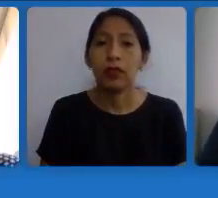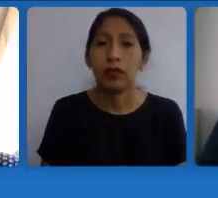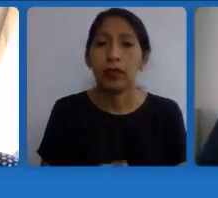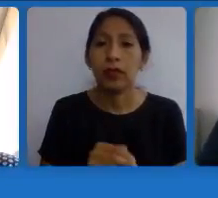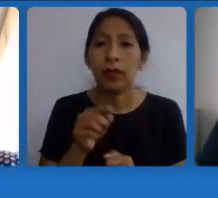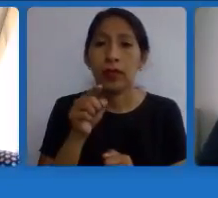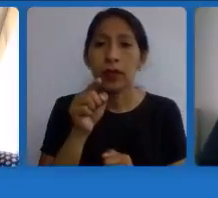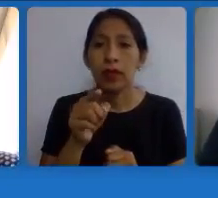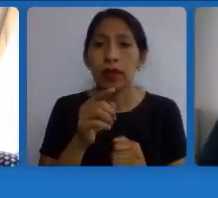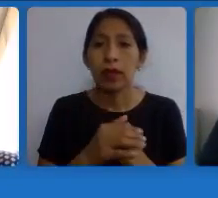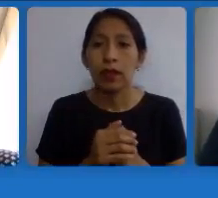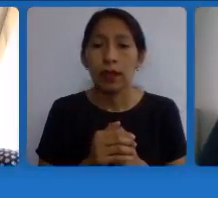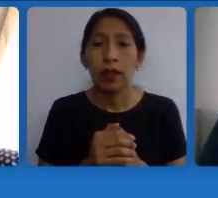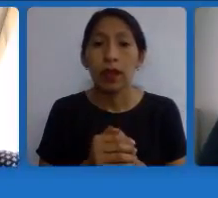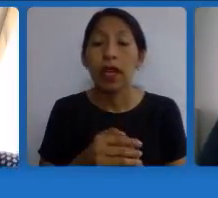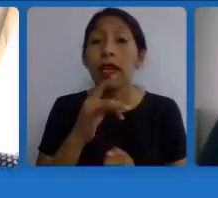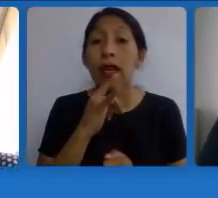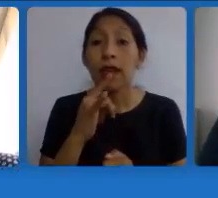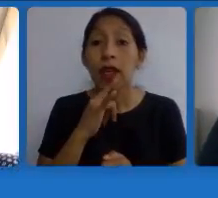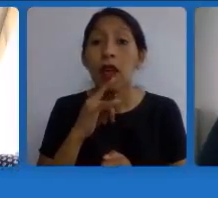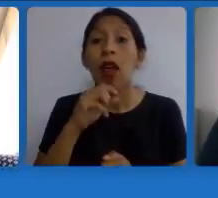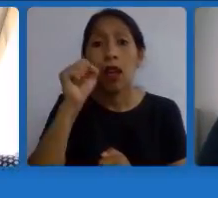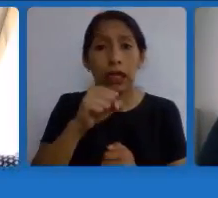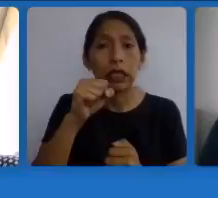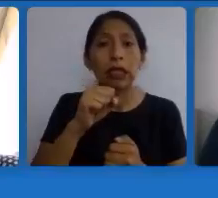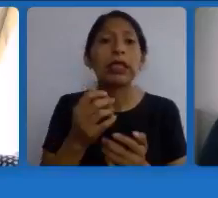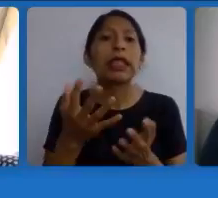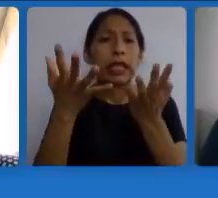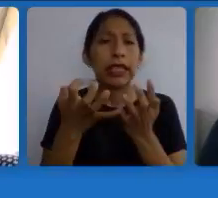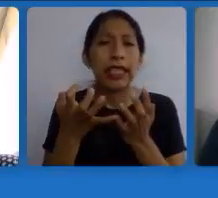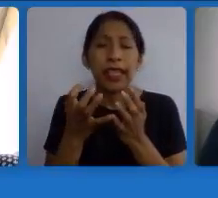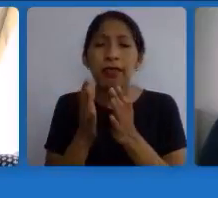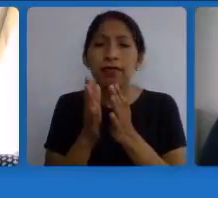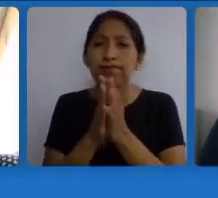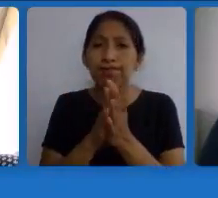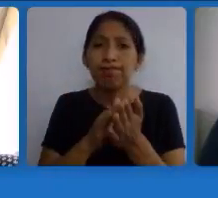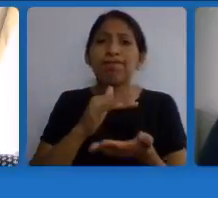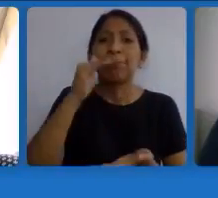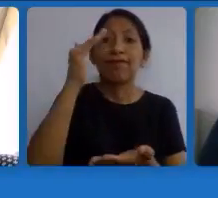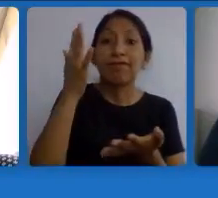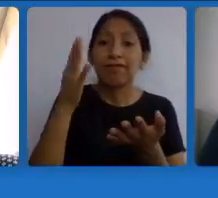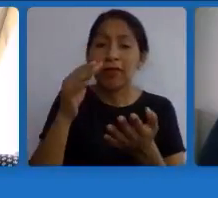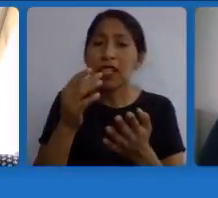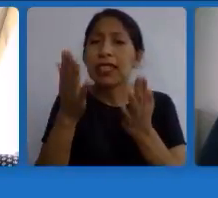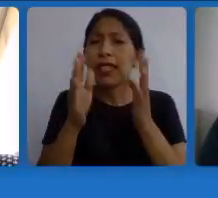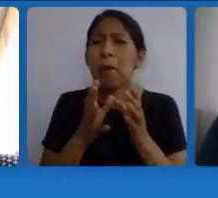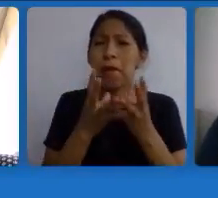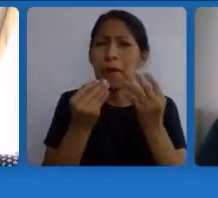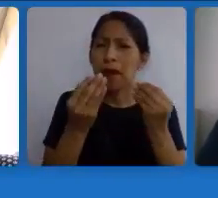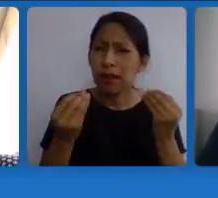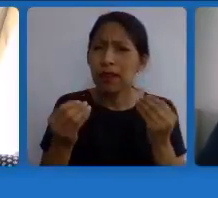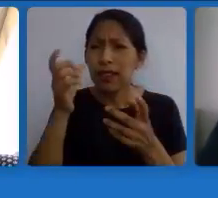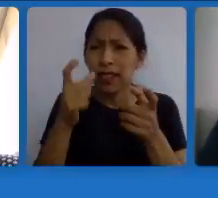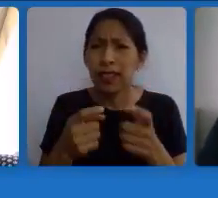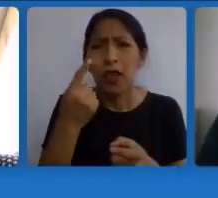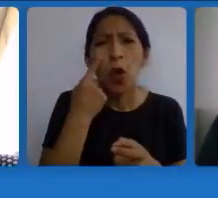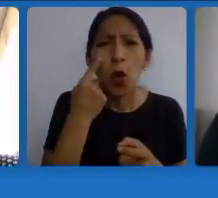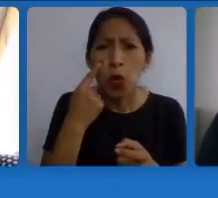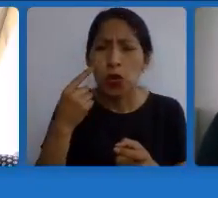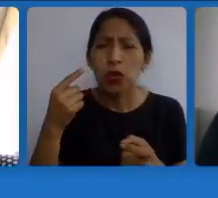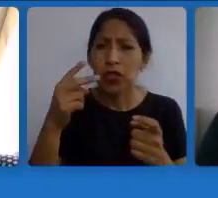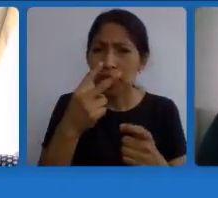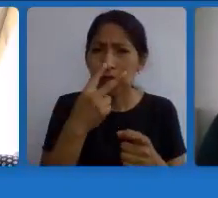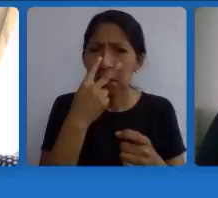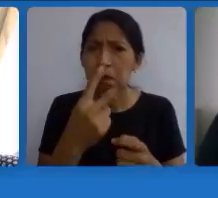un buen porcentaje de los estadounidenses con intenciones de venir a Perú prefiere comprar solos y por separado